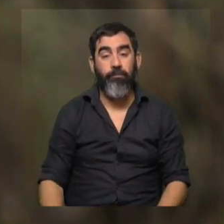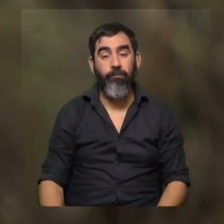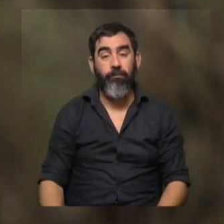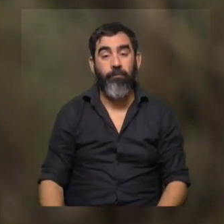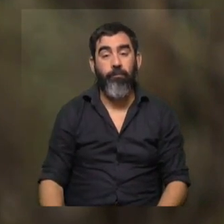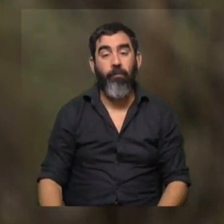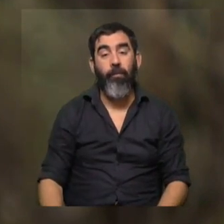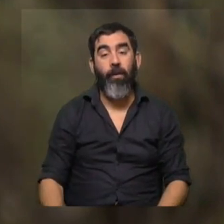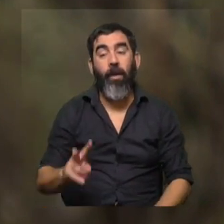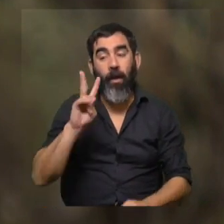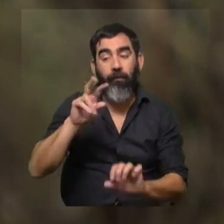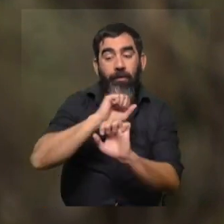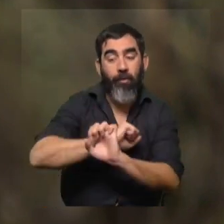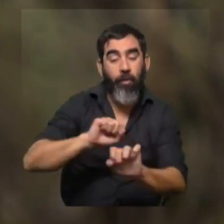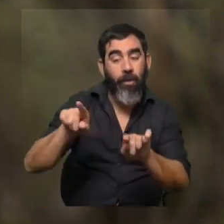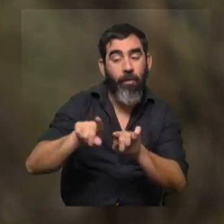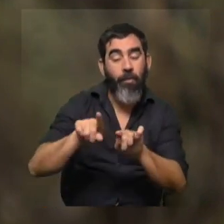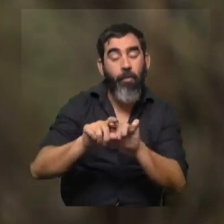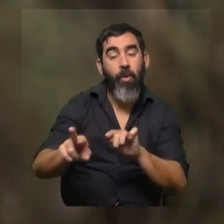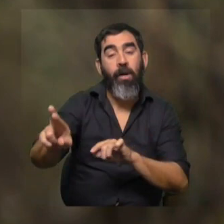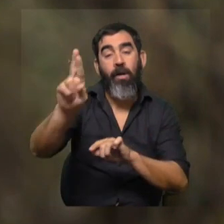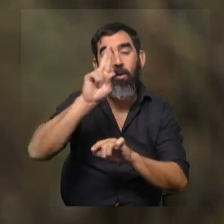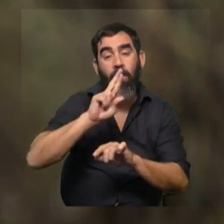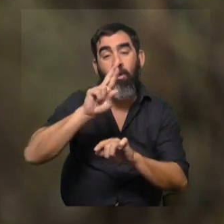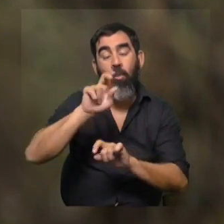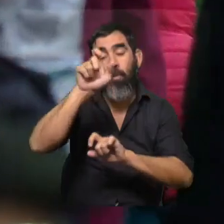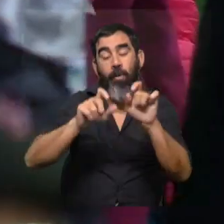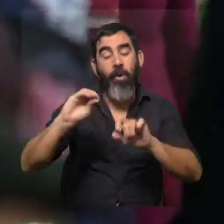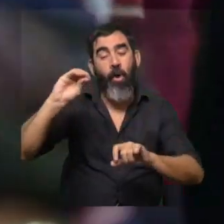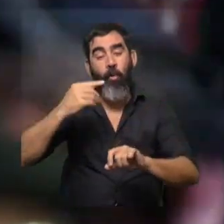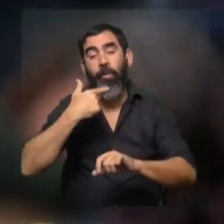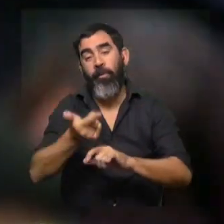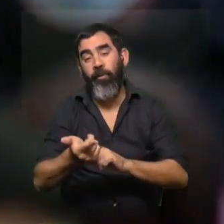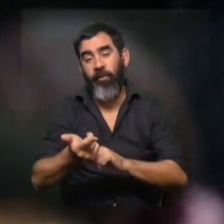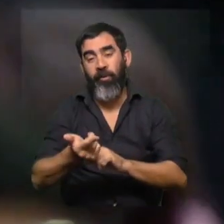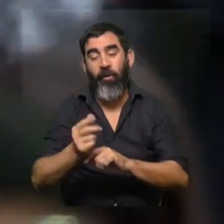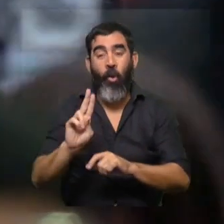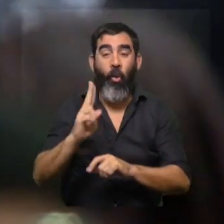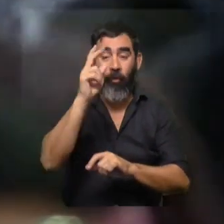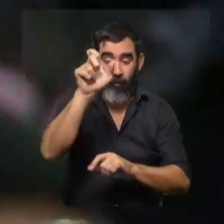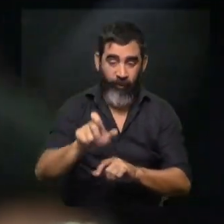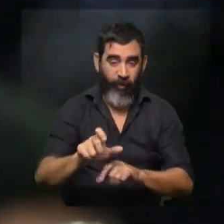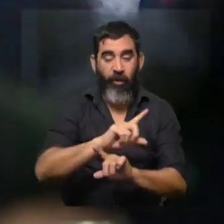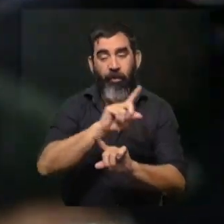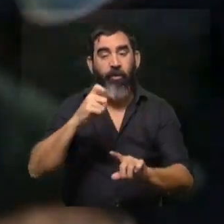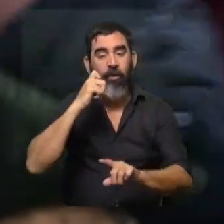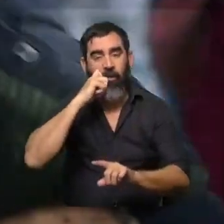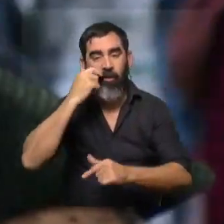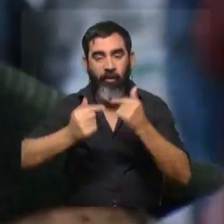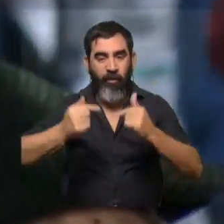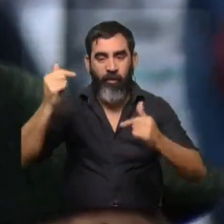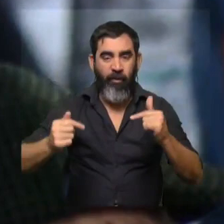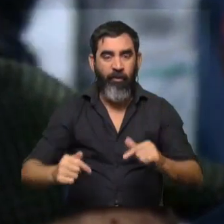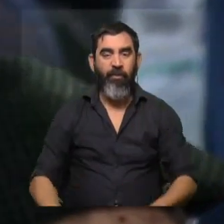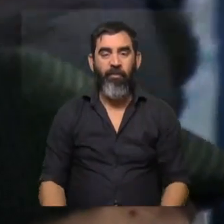se replica, si logramos encontrar estos mismos resultados en otras poblaciones distintas, como puede ser la uruguaya, también en otras edades, tendríamos que